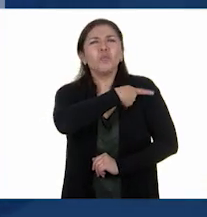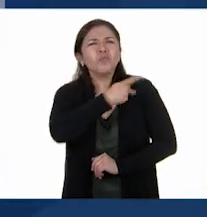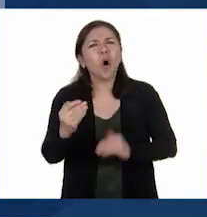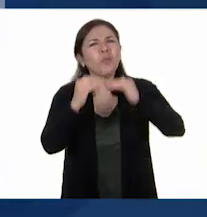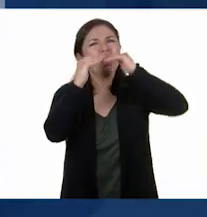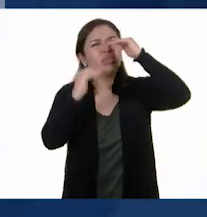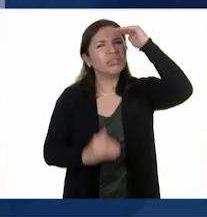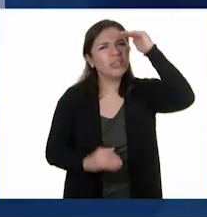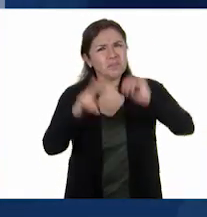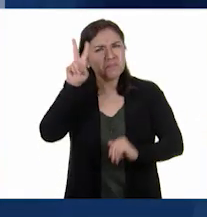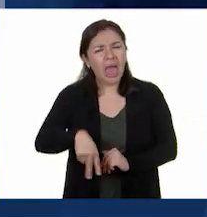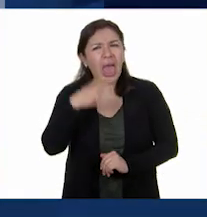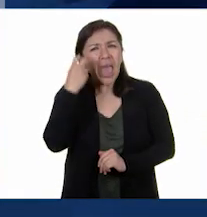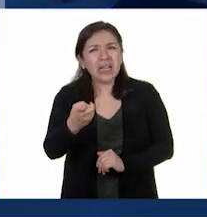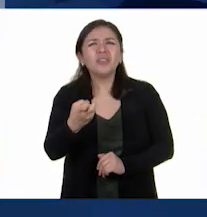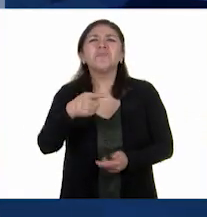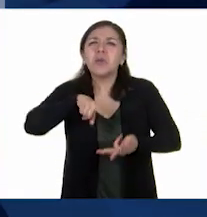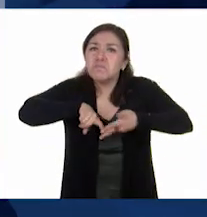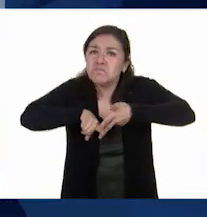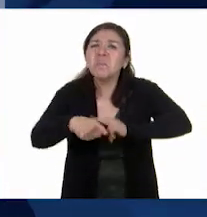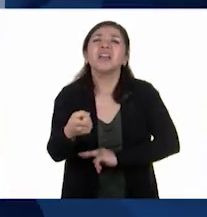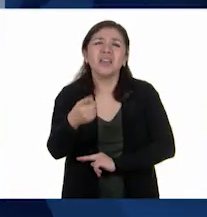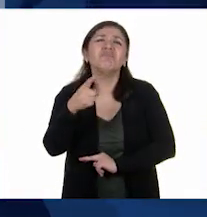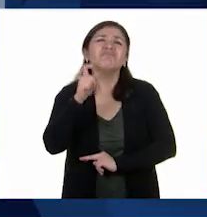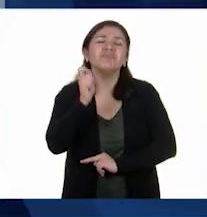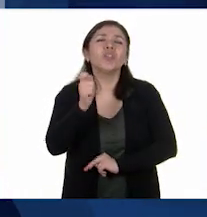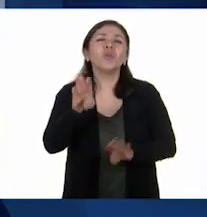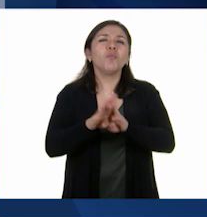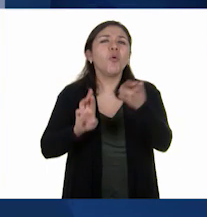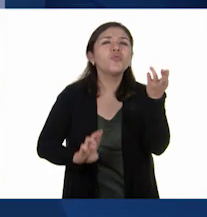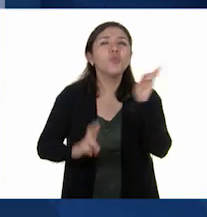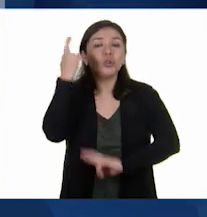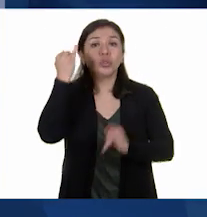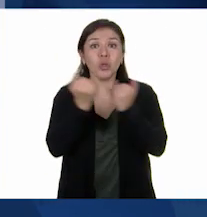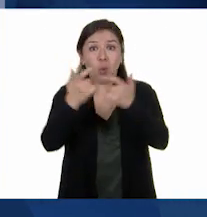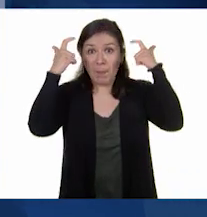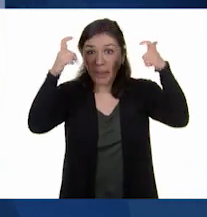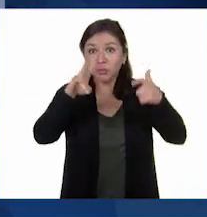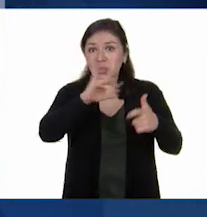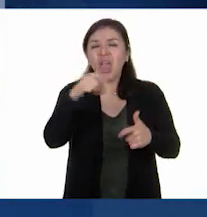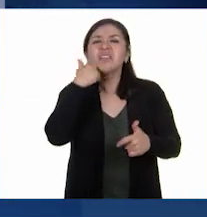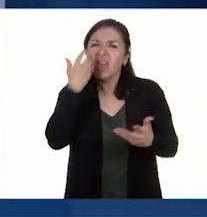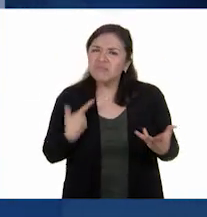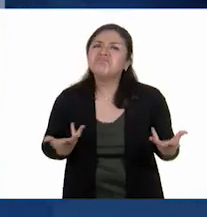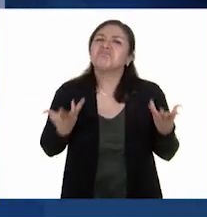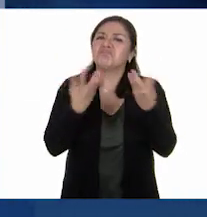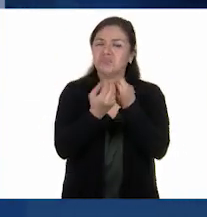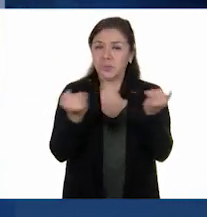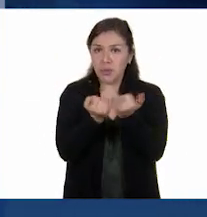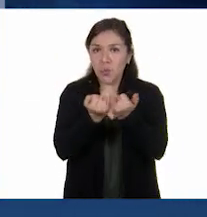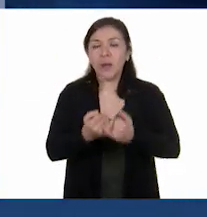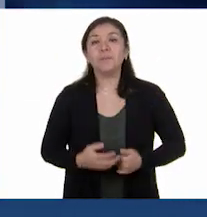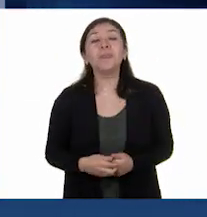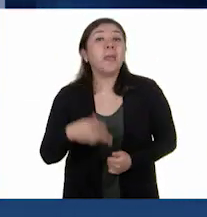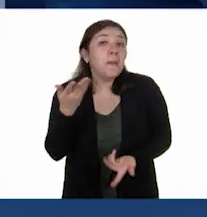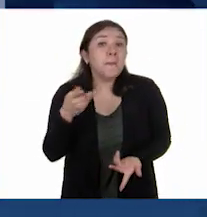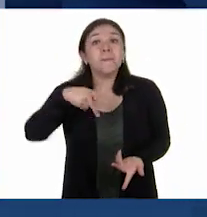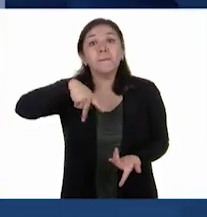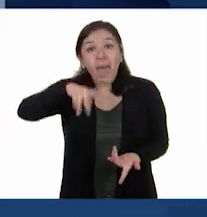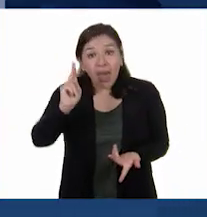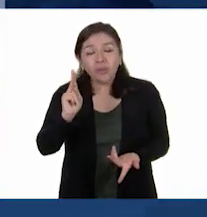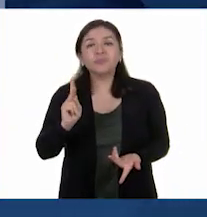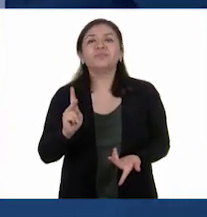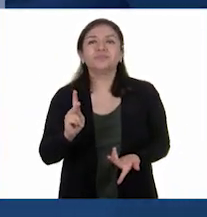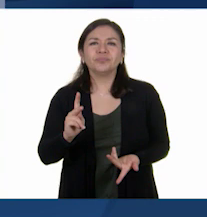desigualdad, causas tanto del inicio de la revolución como de que Villa haya decidido unirse. Sin embargo,